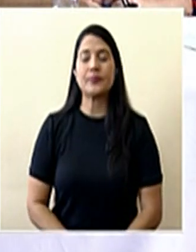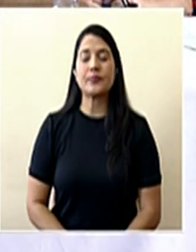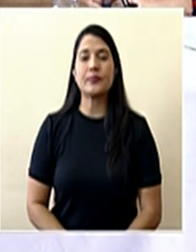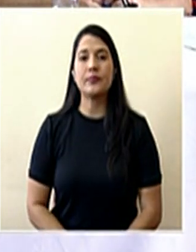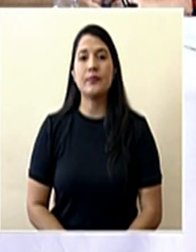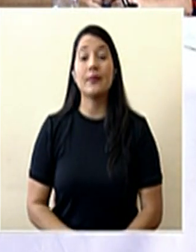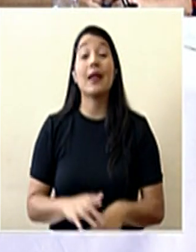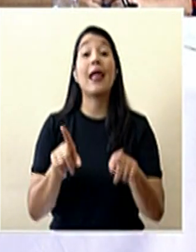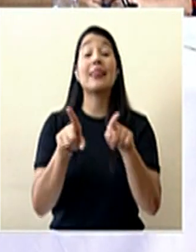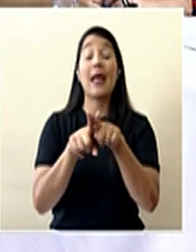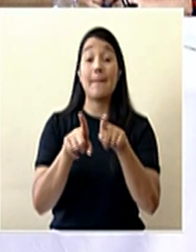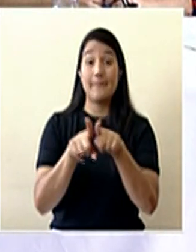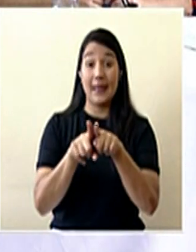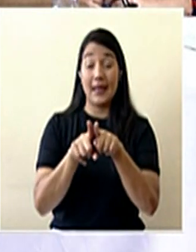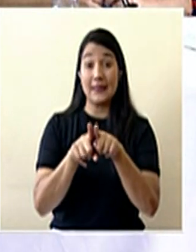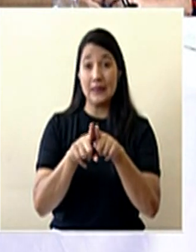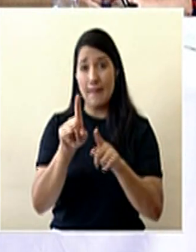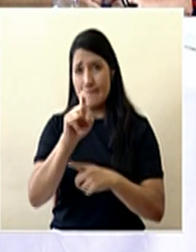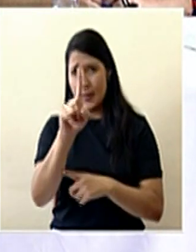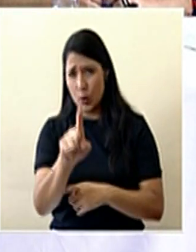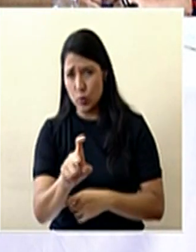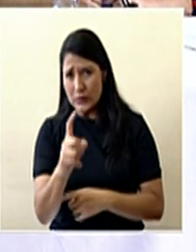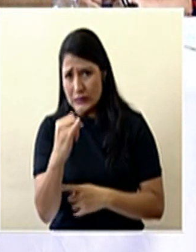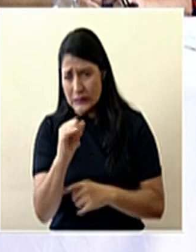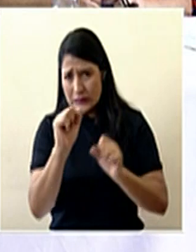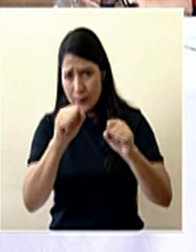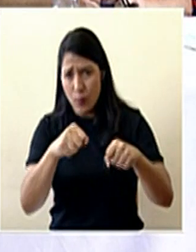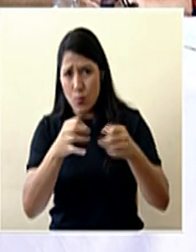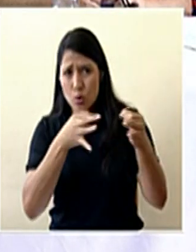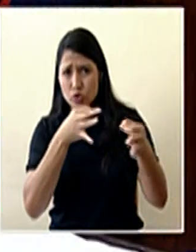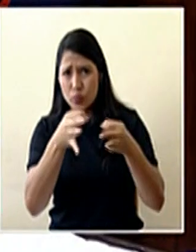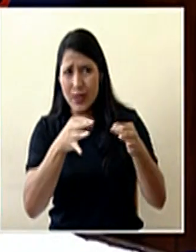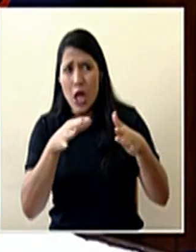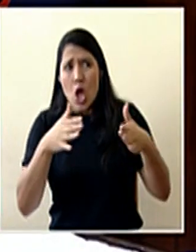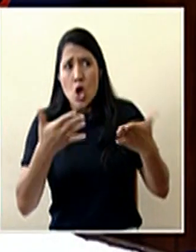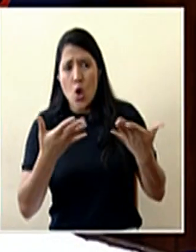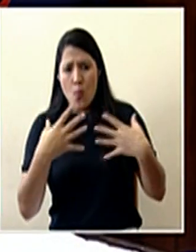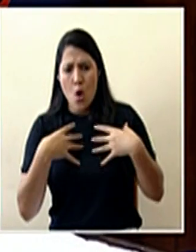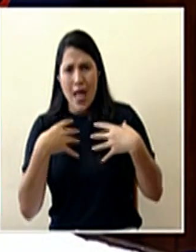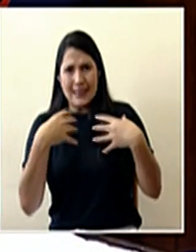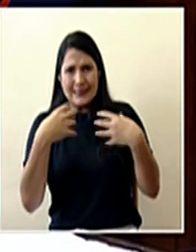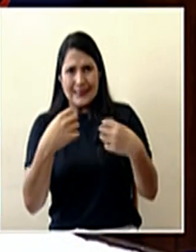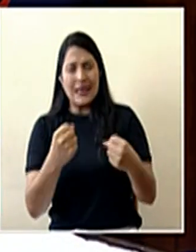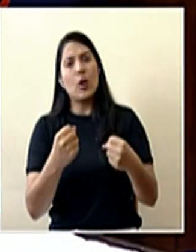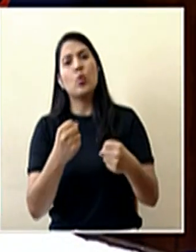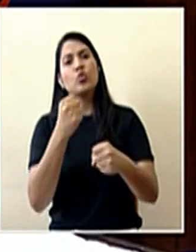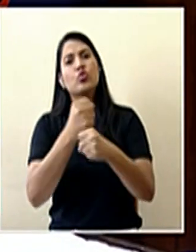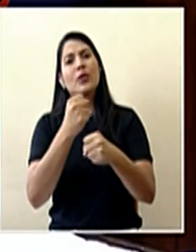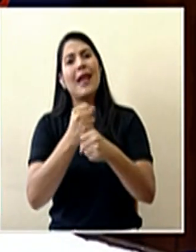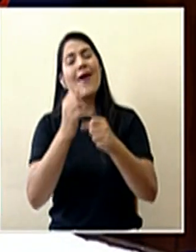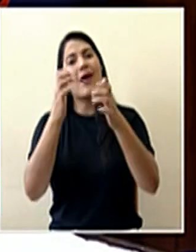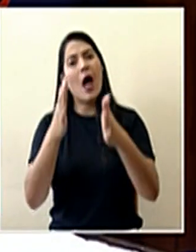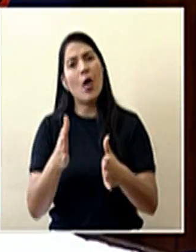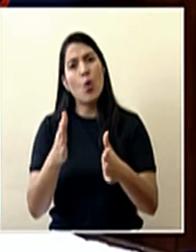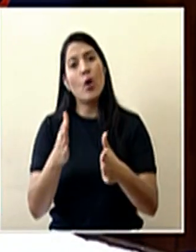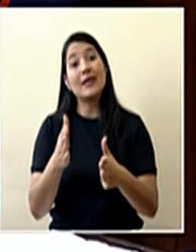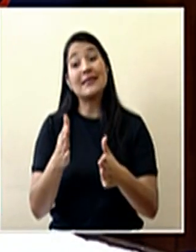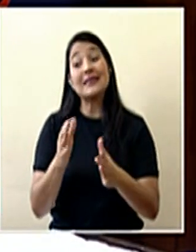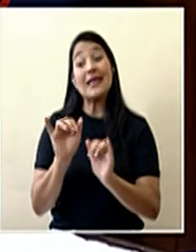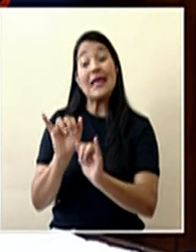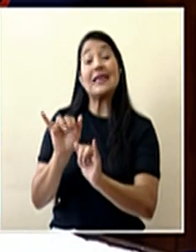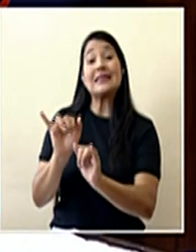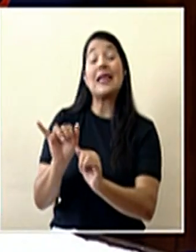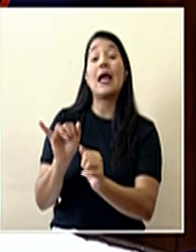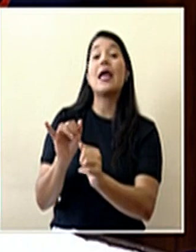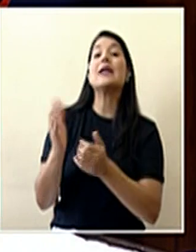También nos consultan, doctor Ruiz, si podemos detallar el estado de salud de los trabajadores de la Unidad de Medicina Interna del Hospital San Vicente de Paúl que